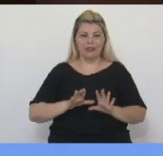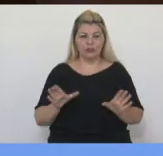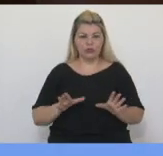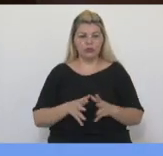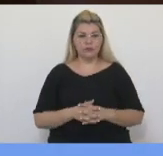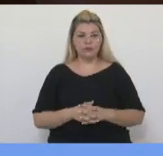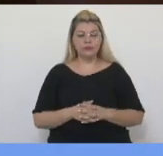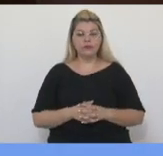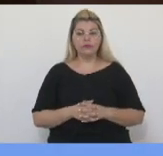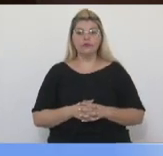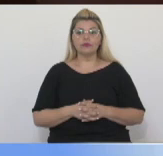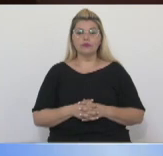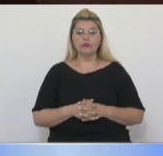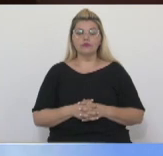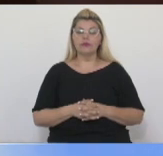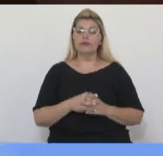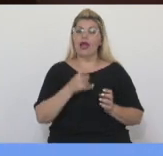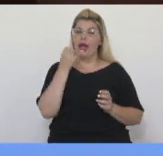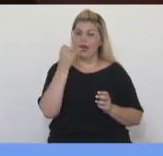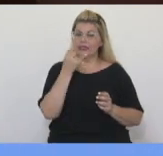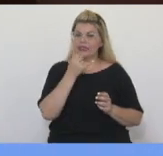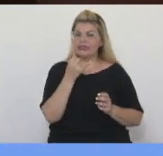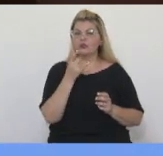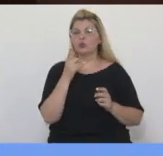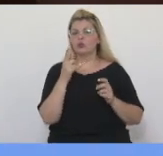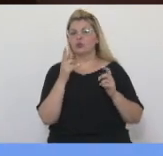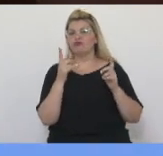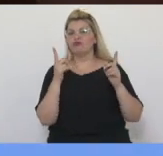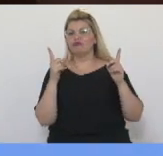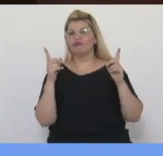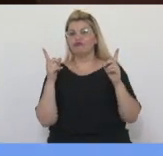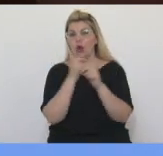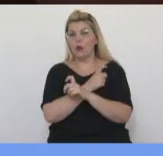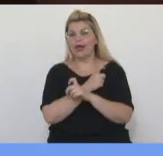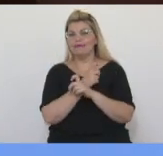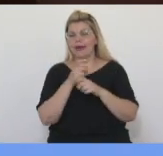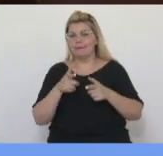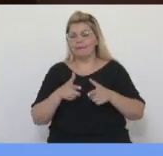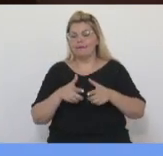tenemos un conflicto que ya va escalando posiciones